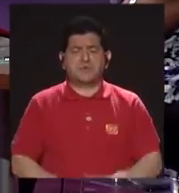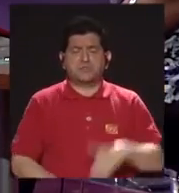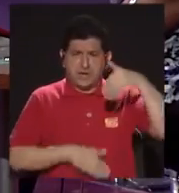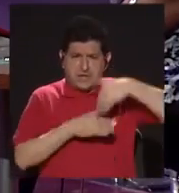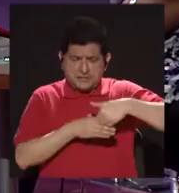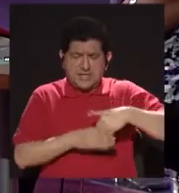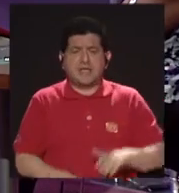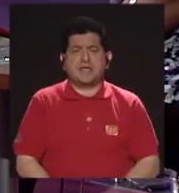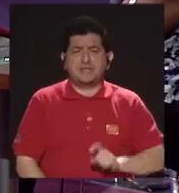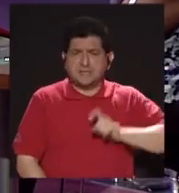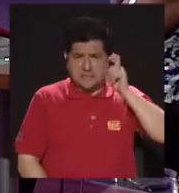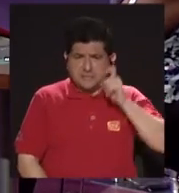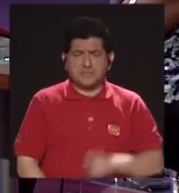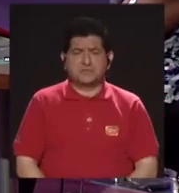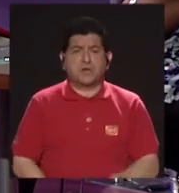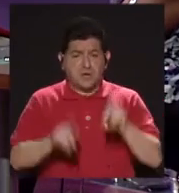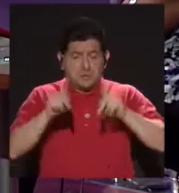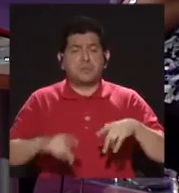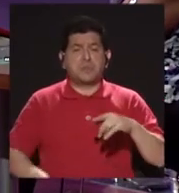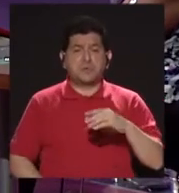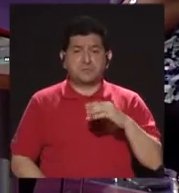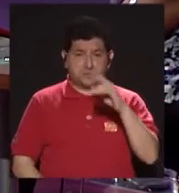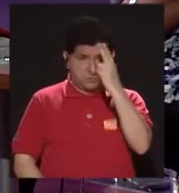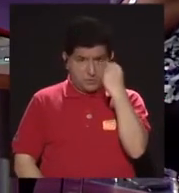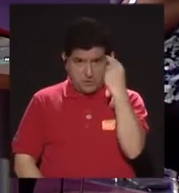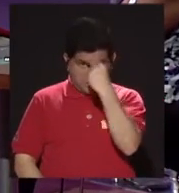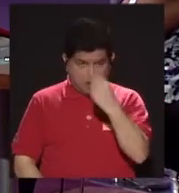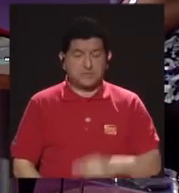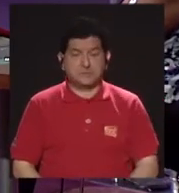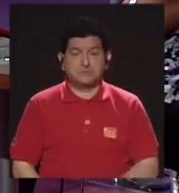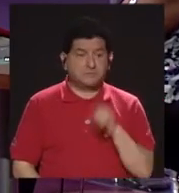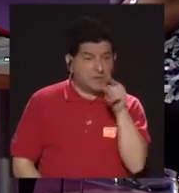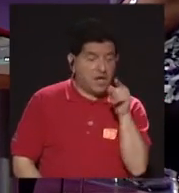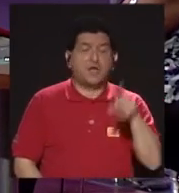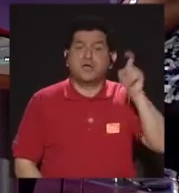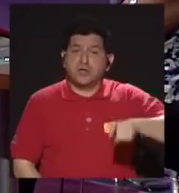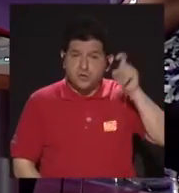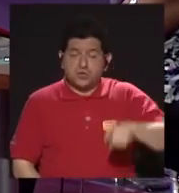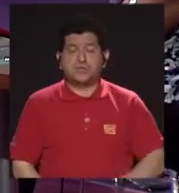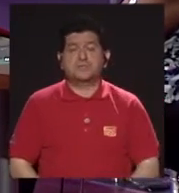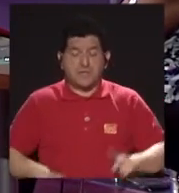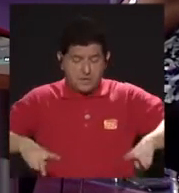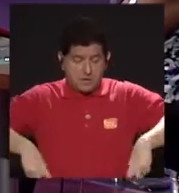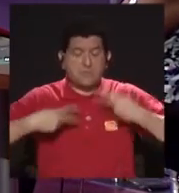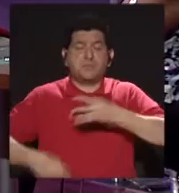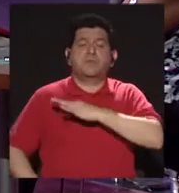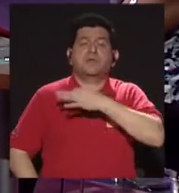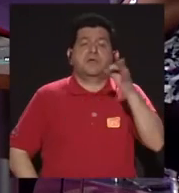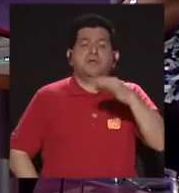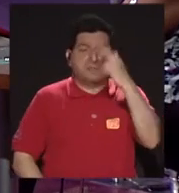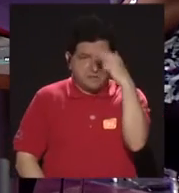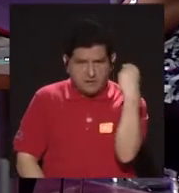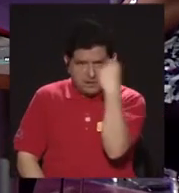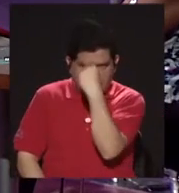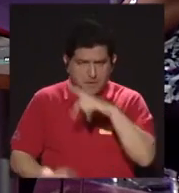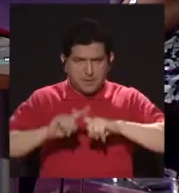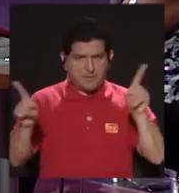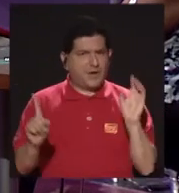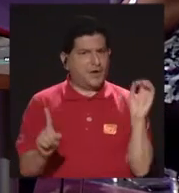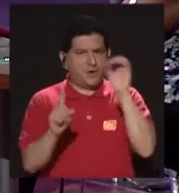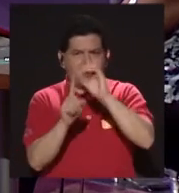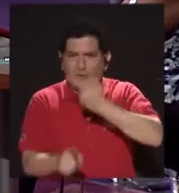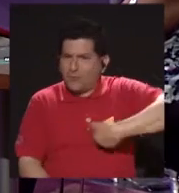bisexuales que son católicos y ellos necesitamos una vida espiritual católica pero ese no es nuestro